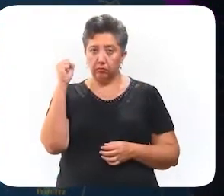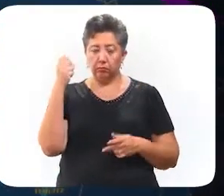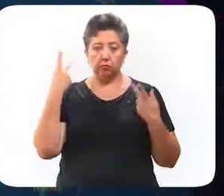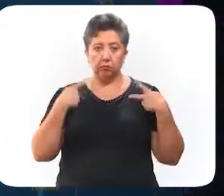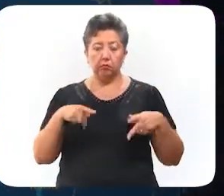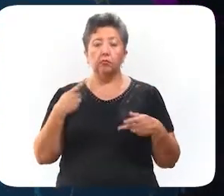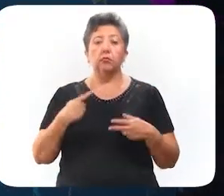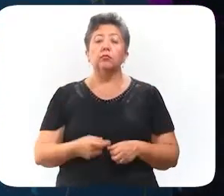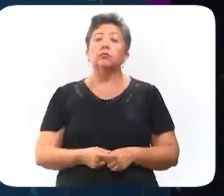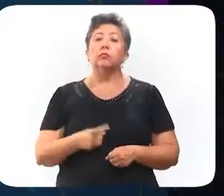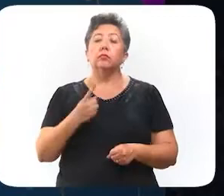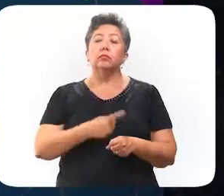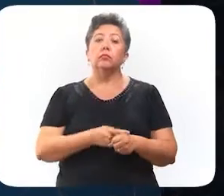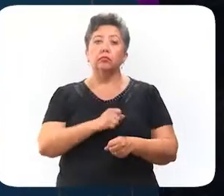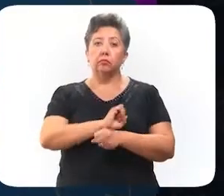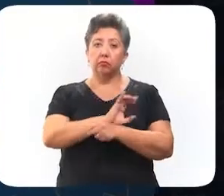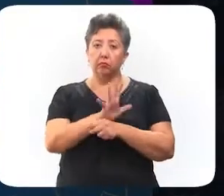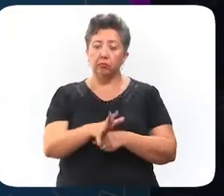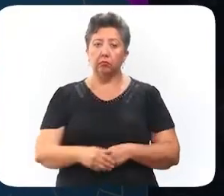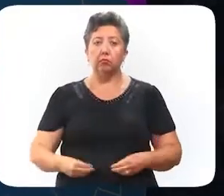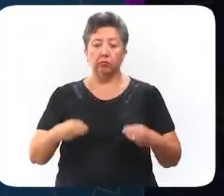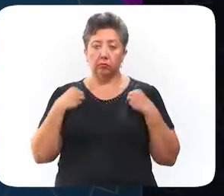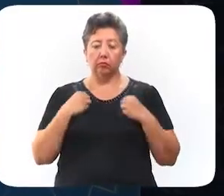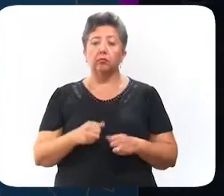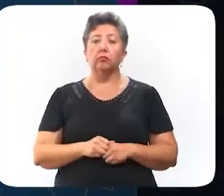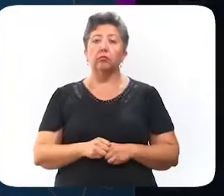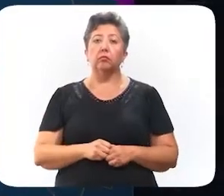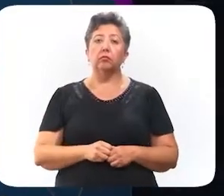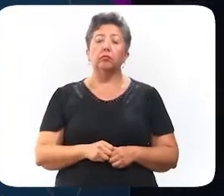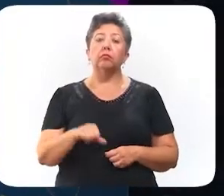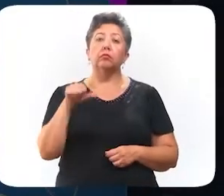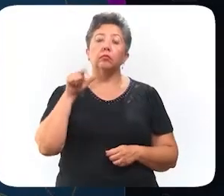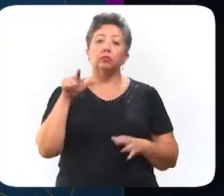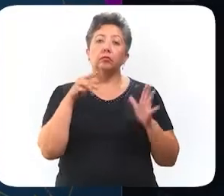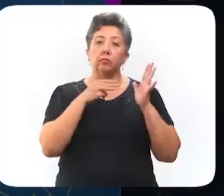68.560 personas contagiadas de coronavirus que viven.